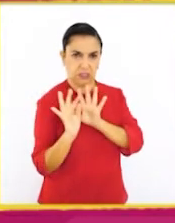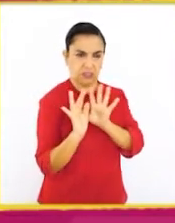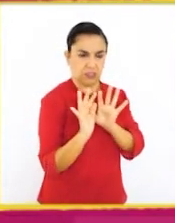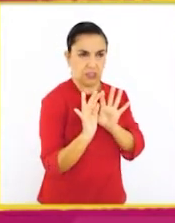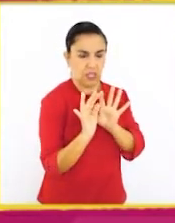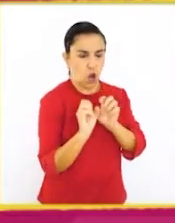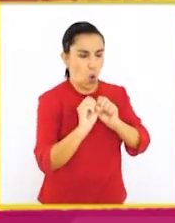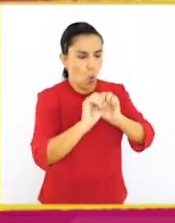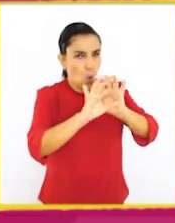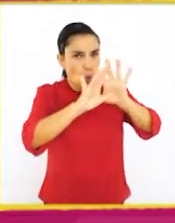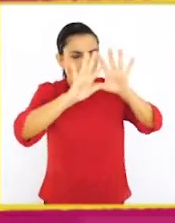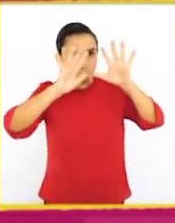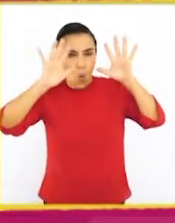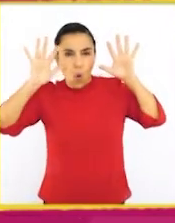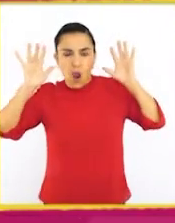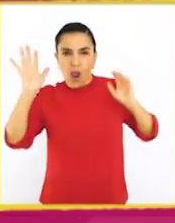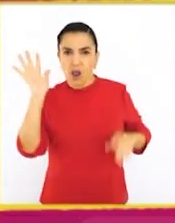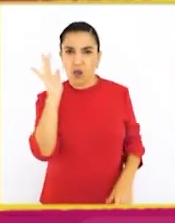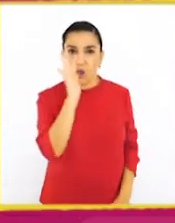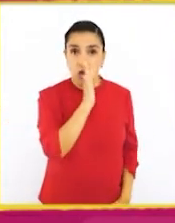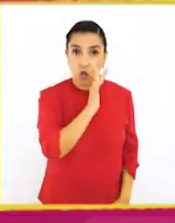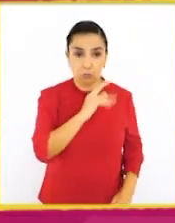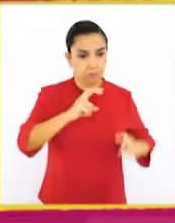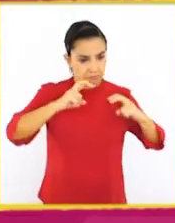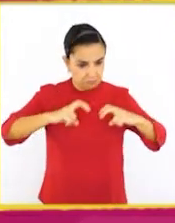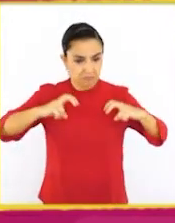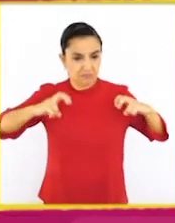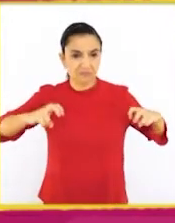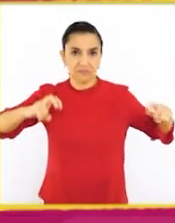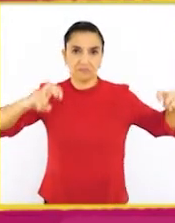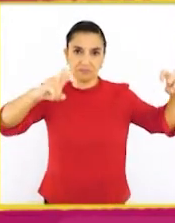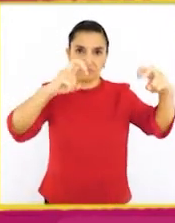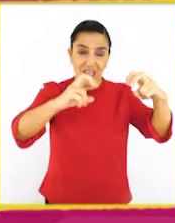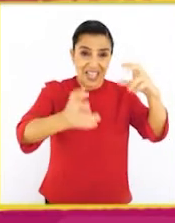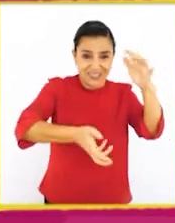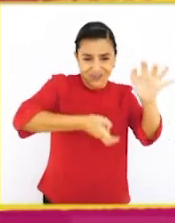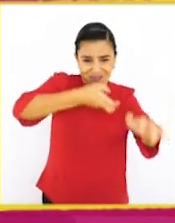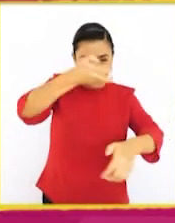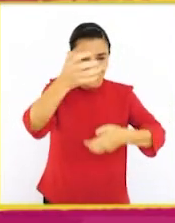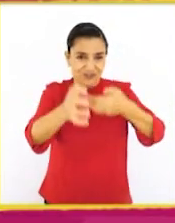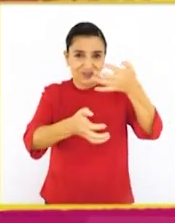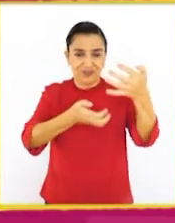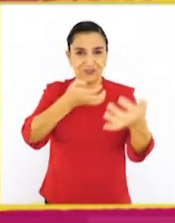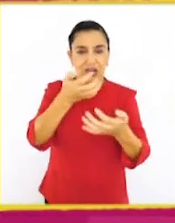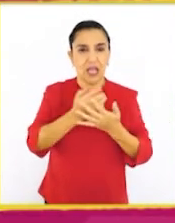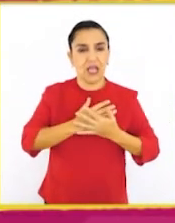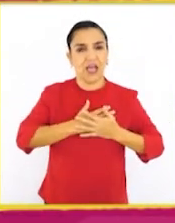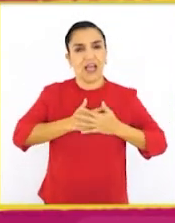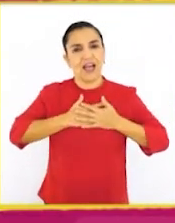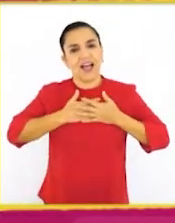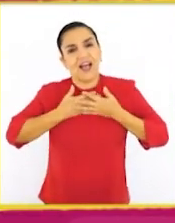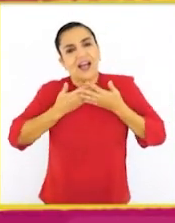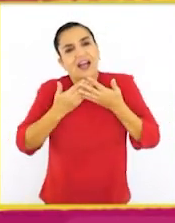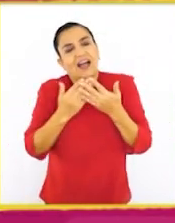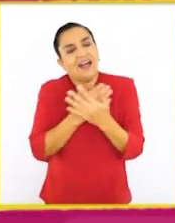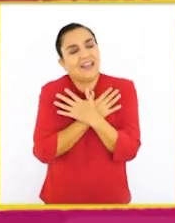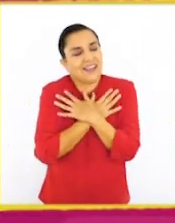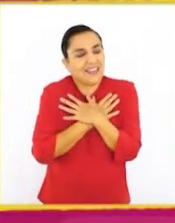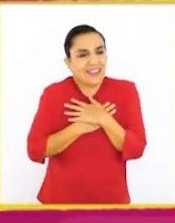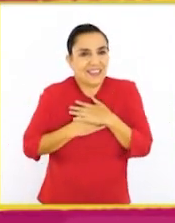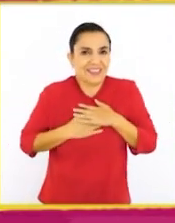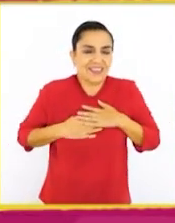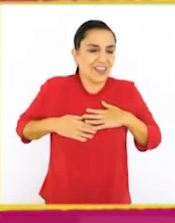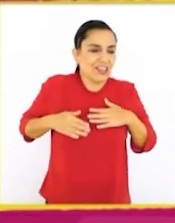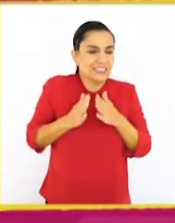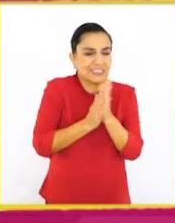que transmitía un calor intenso. Se sentaron rodeando la enorme hoguera. Era una sensación tan